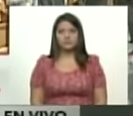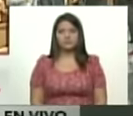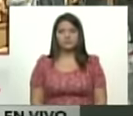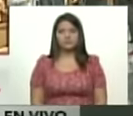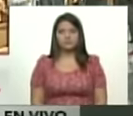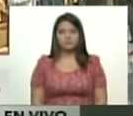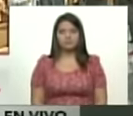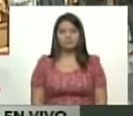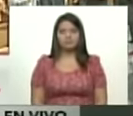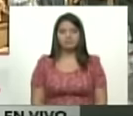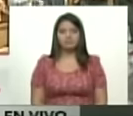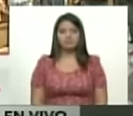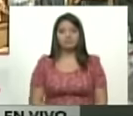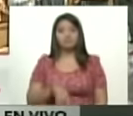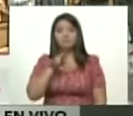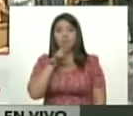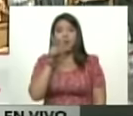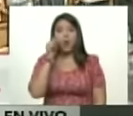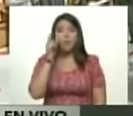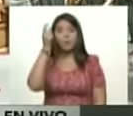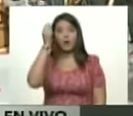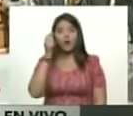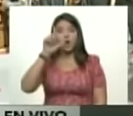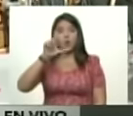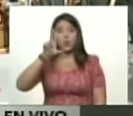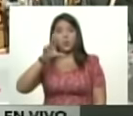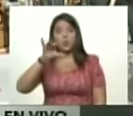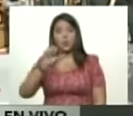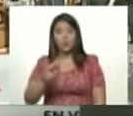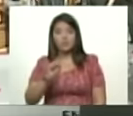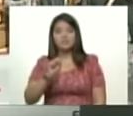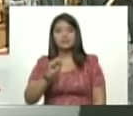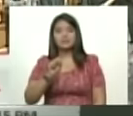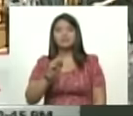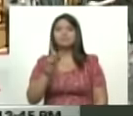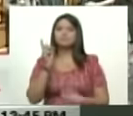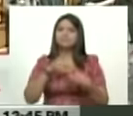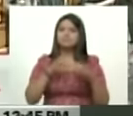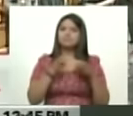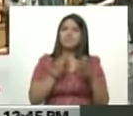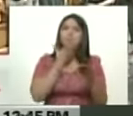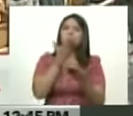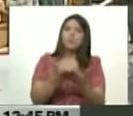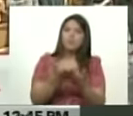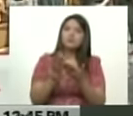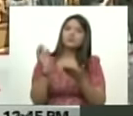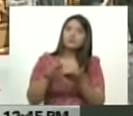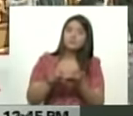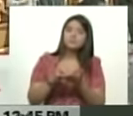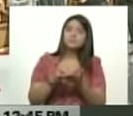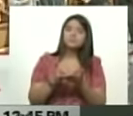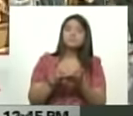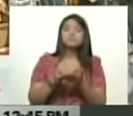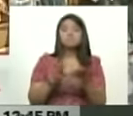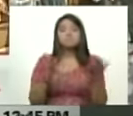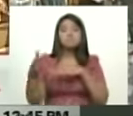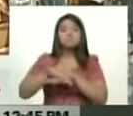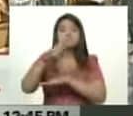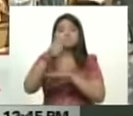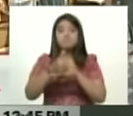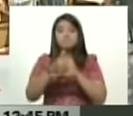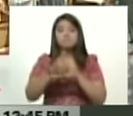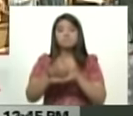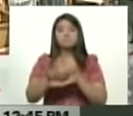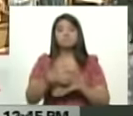Bien, escuchaban las palabras del diputado Luis Florido de Voluntad Popular, quien ratifica la propuesta presentada por el